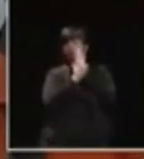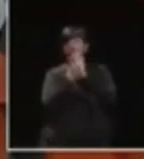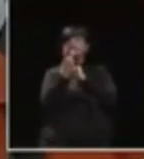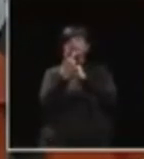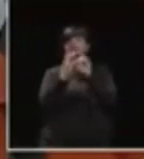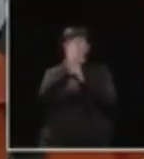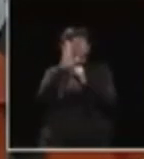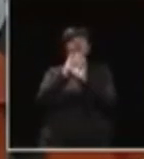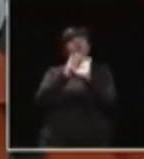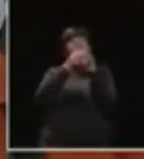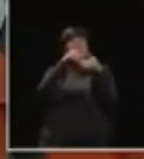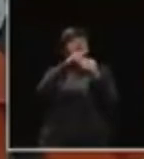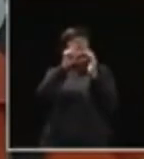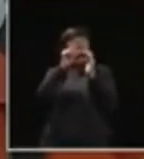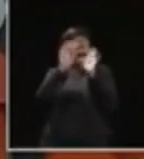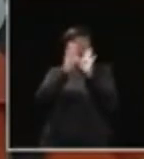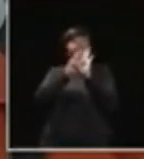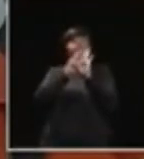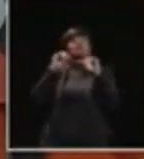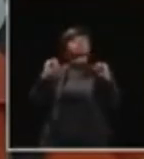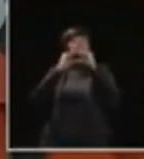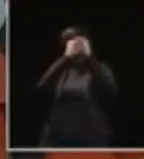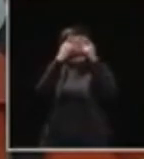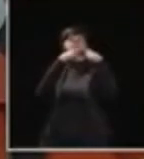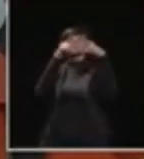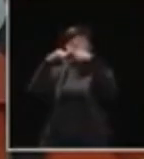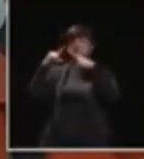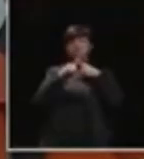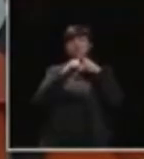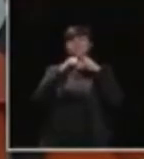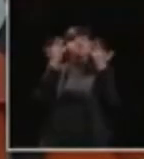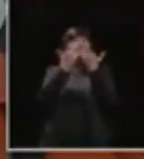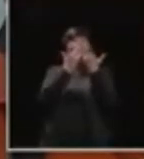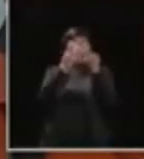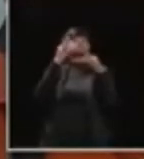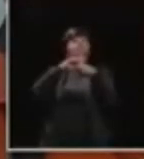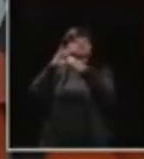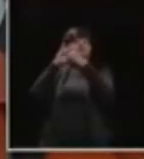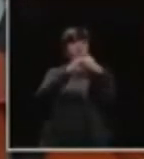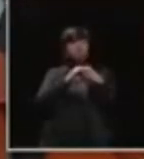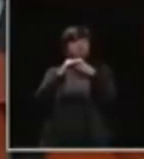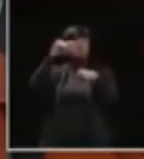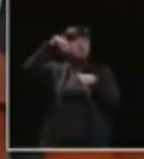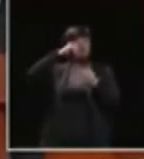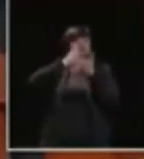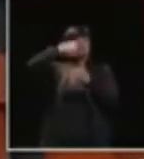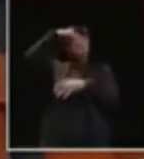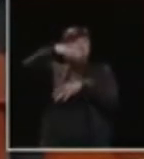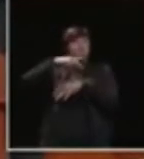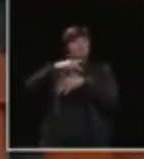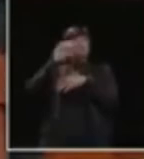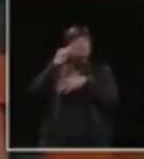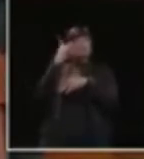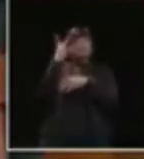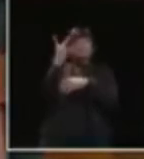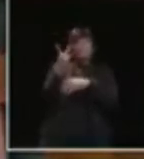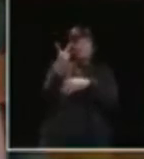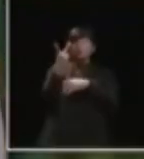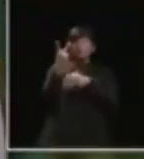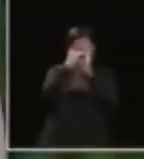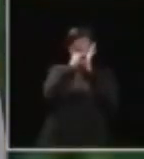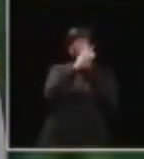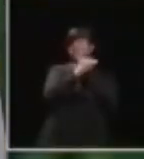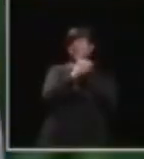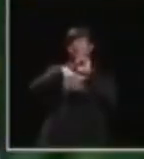del Código de Instituciones y Procedimientos Electorales de la Ciudad de México y 32, fracción